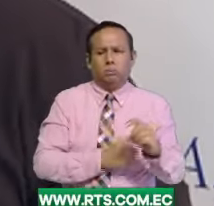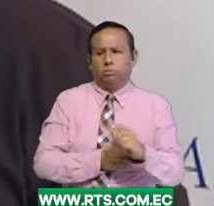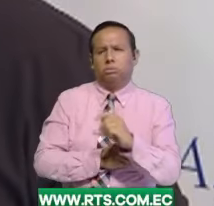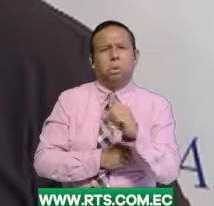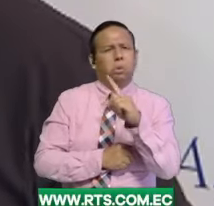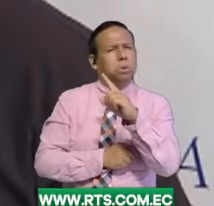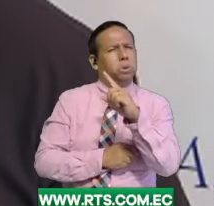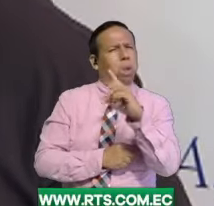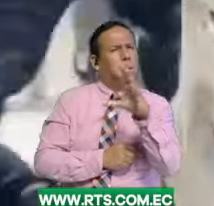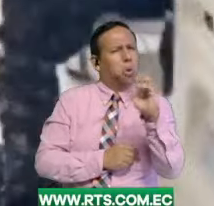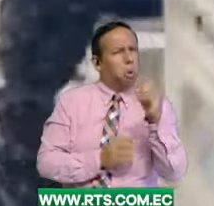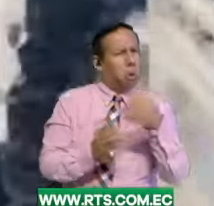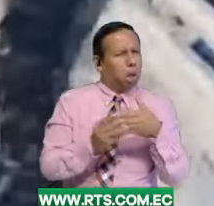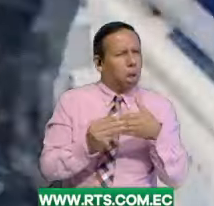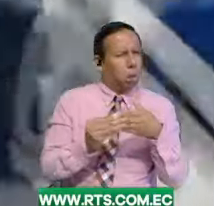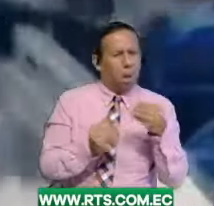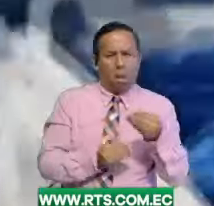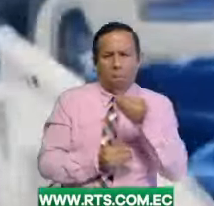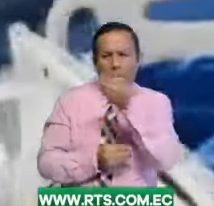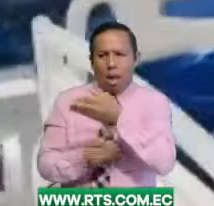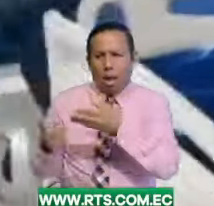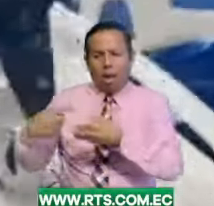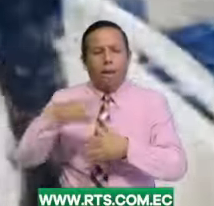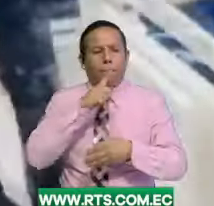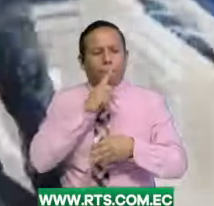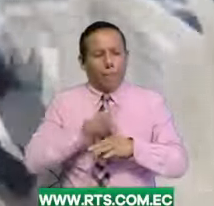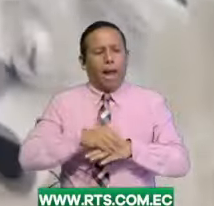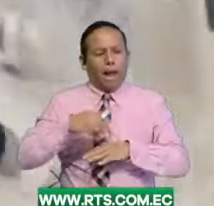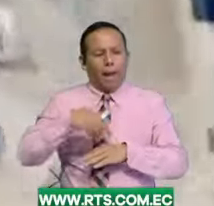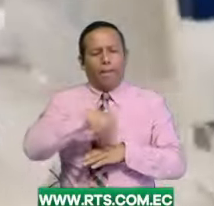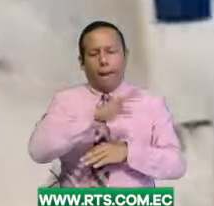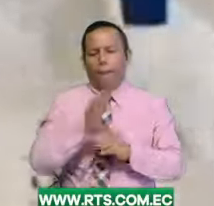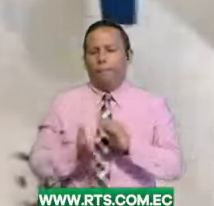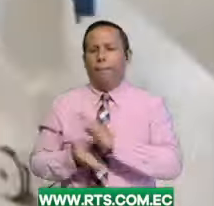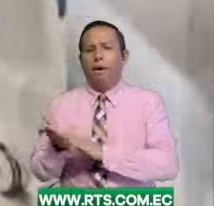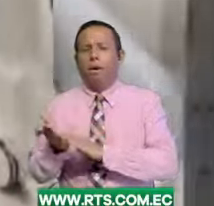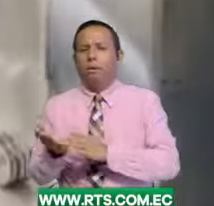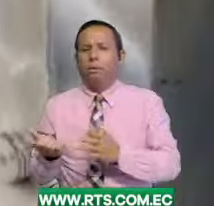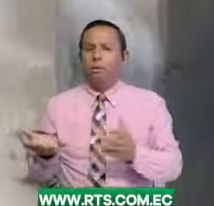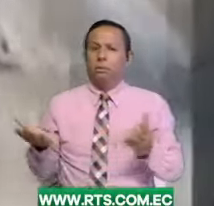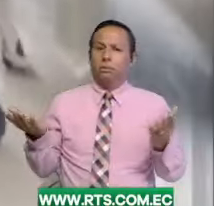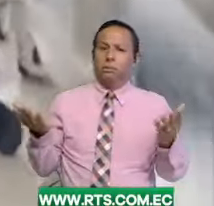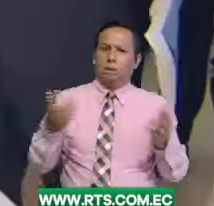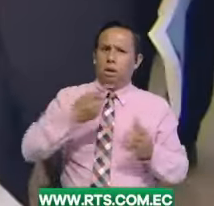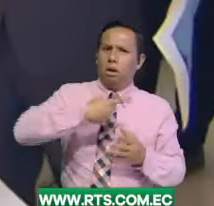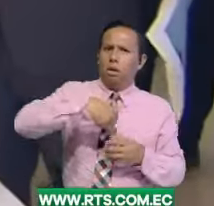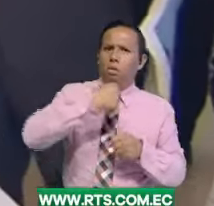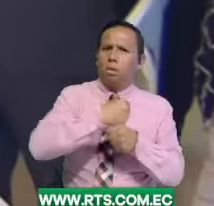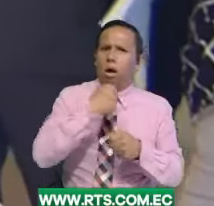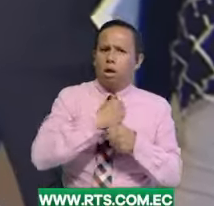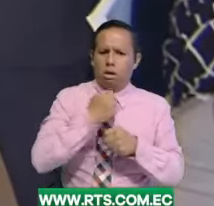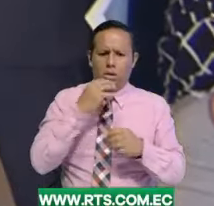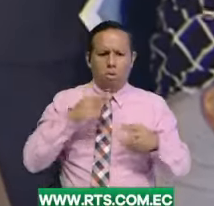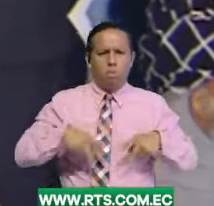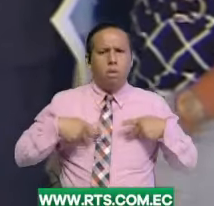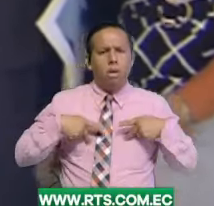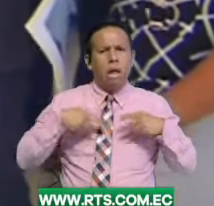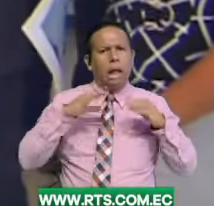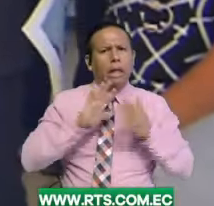10050 que entregaron y así nadie puede trabajar ni vivir tranquilo informó Jorge